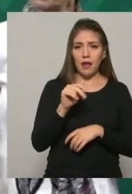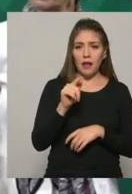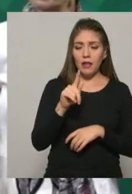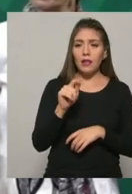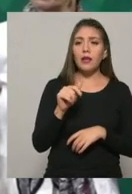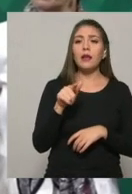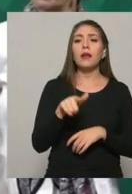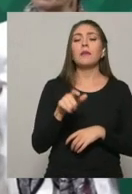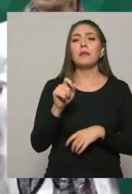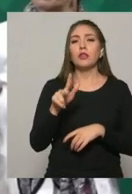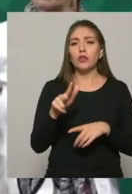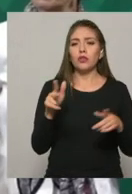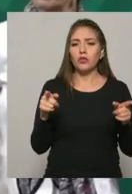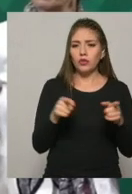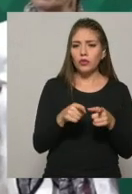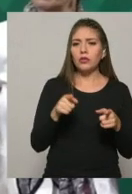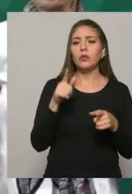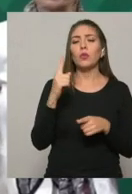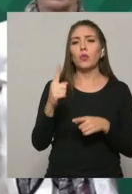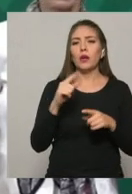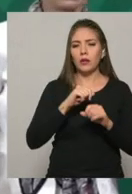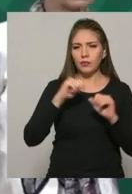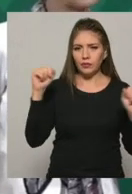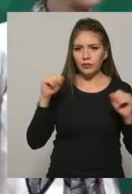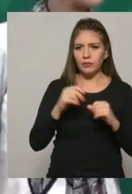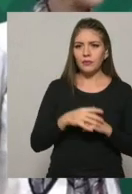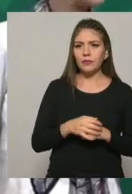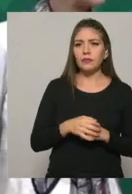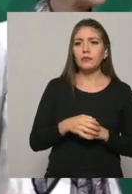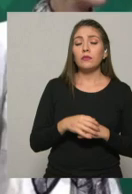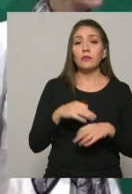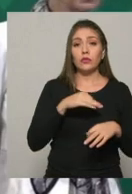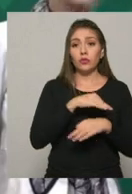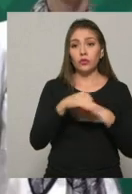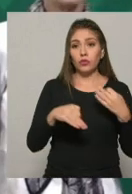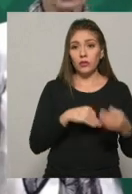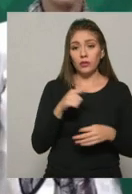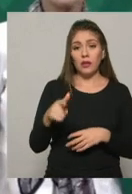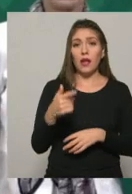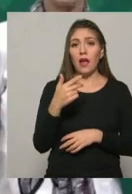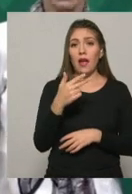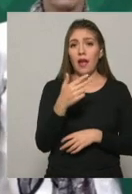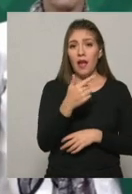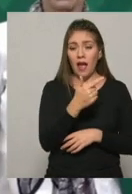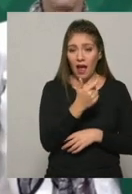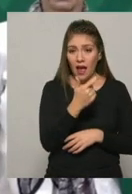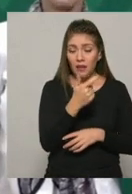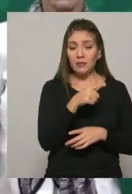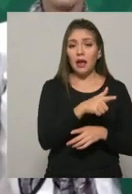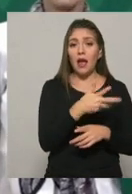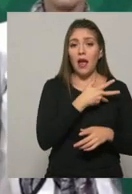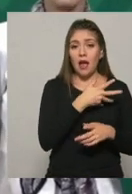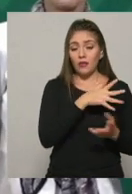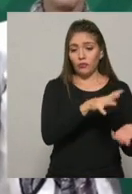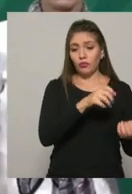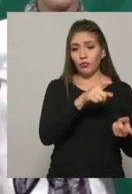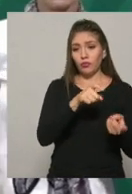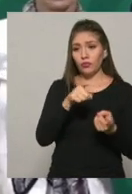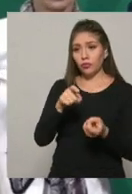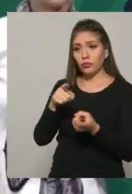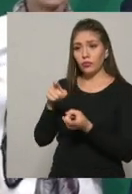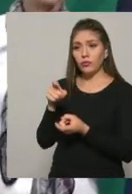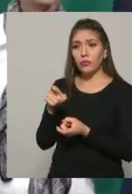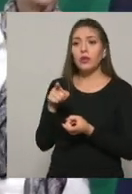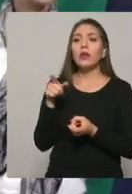cortas, 19 largas y 1 granada. Todas las armas que llegan a los módulos son recibidas